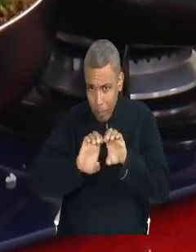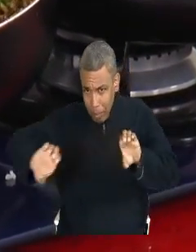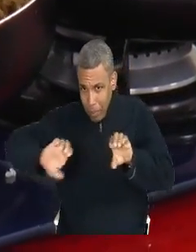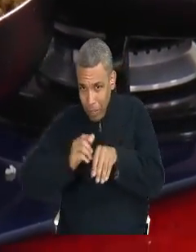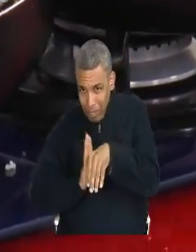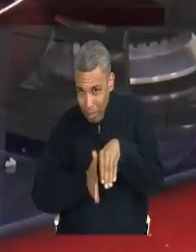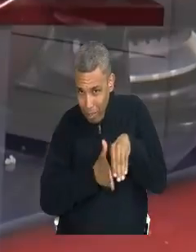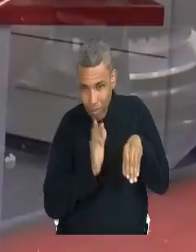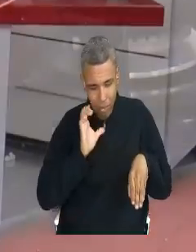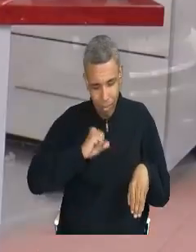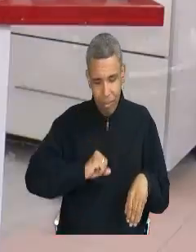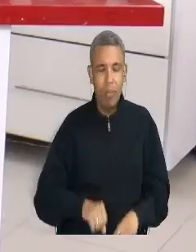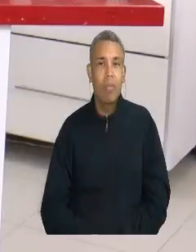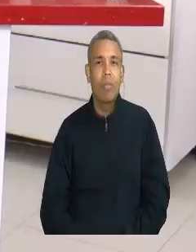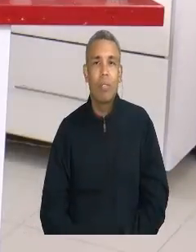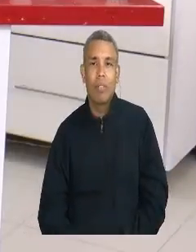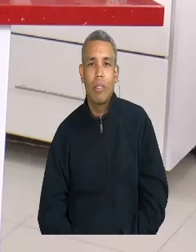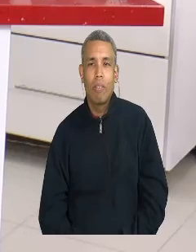Entonces,